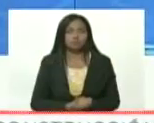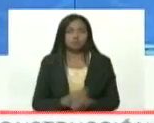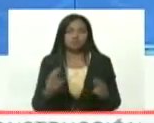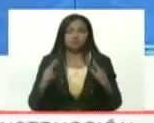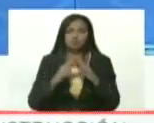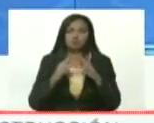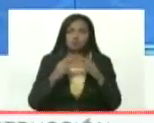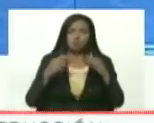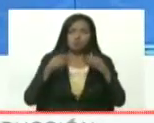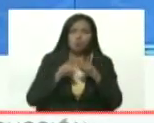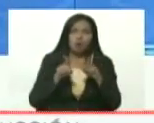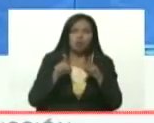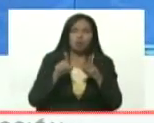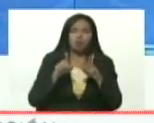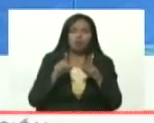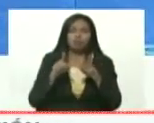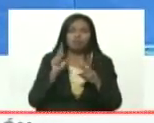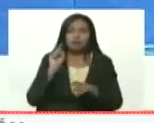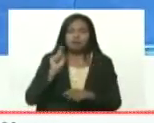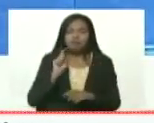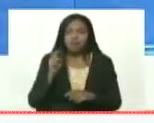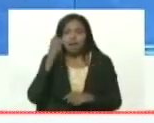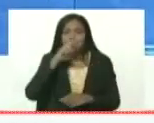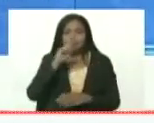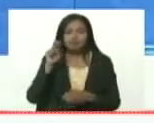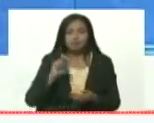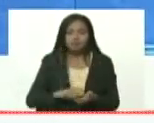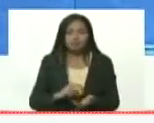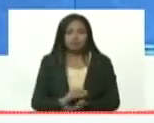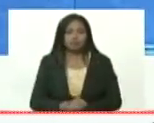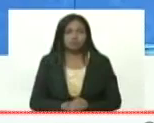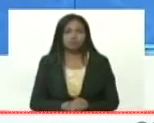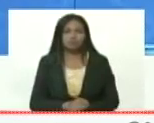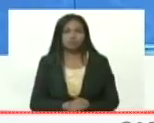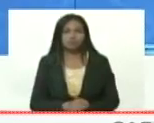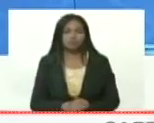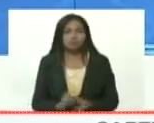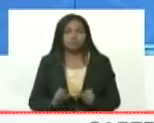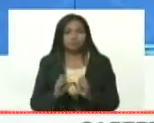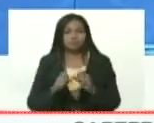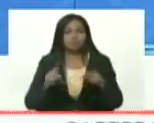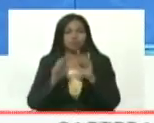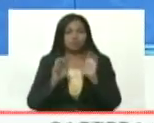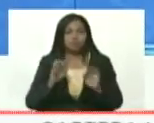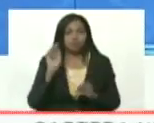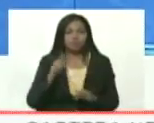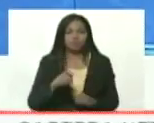sintonizarse con las necesidades nacionales para seguir avanzando,